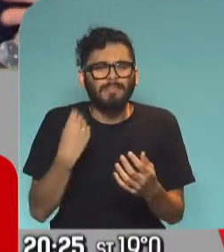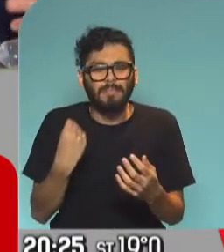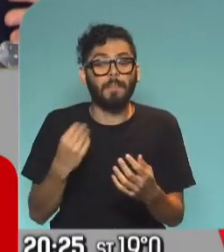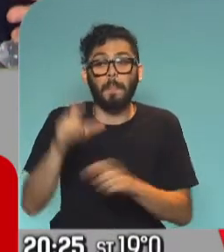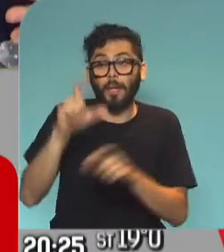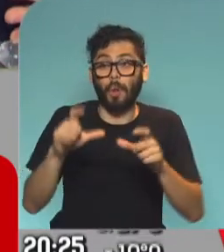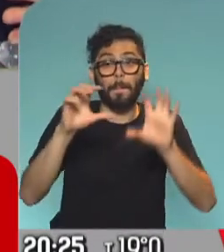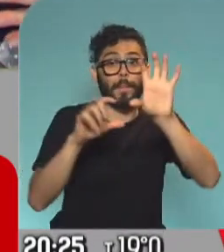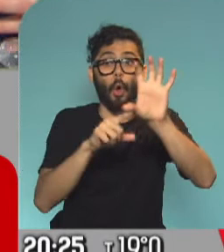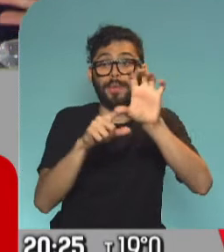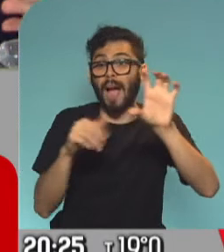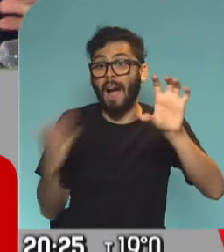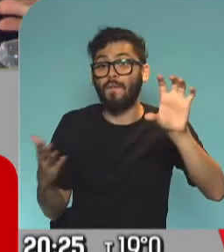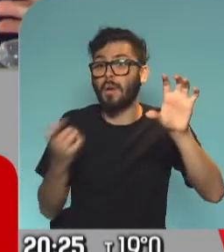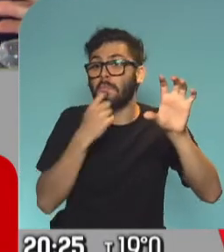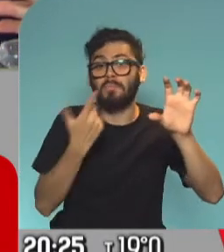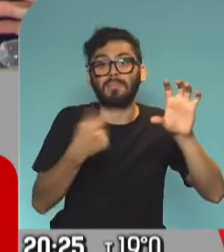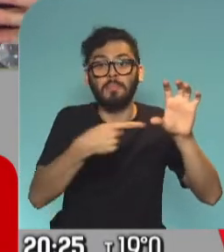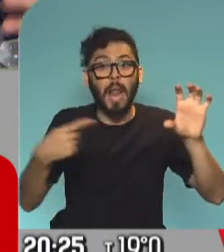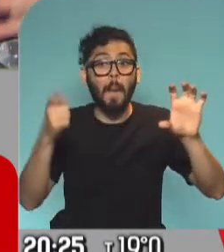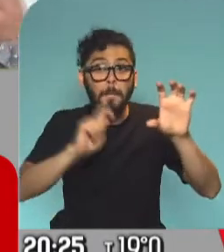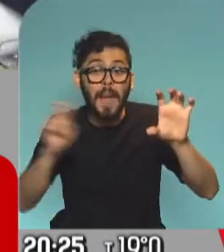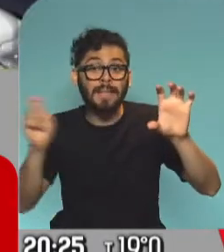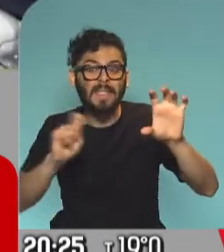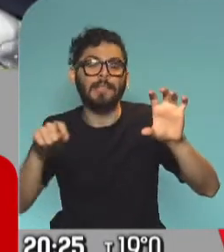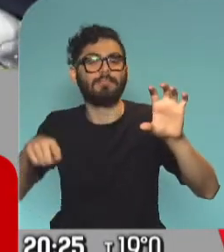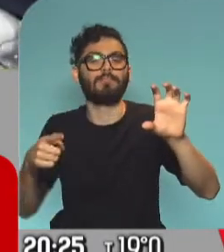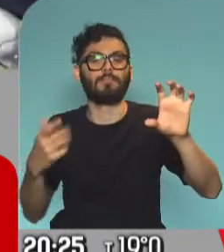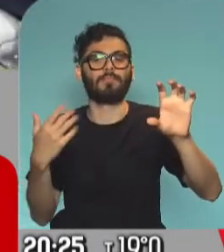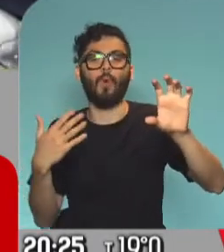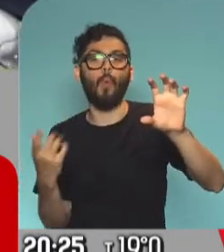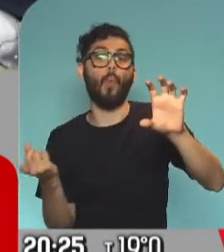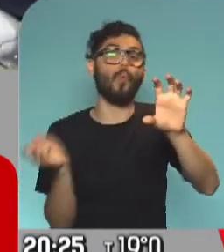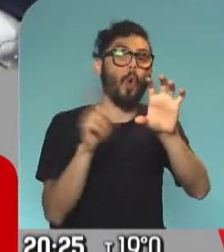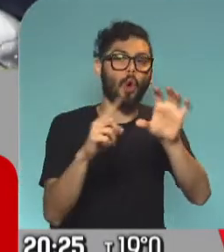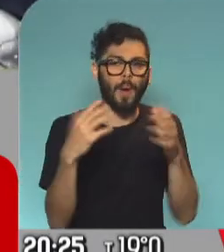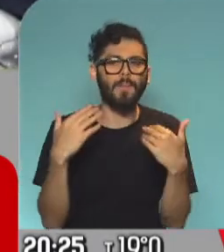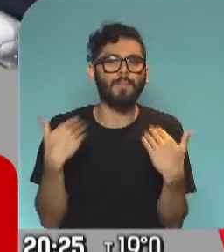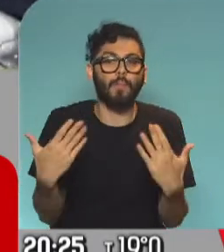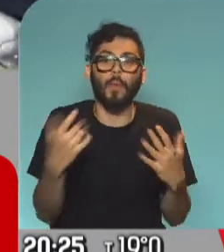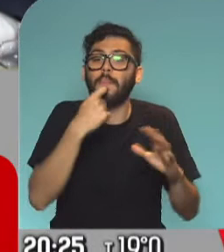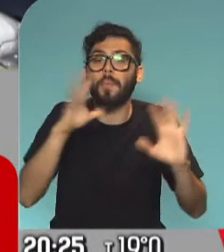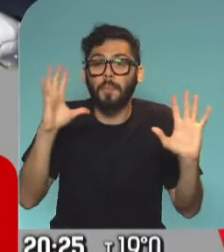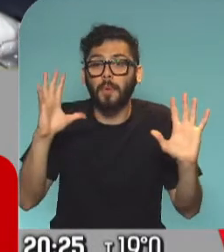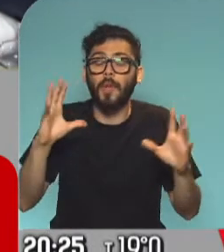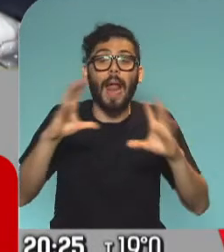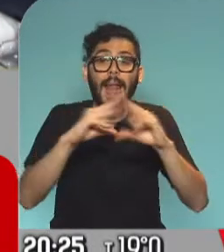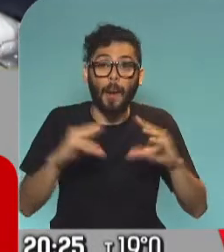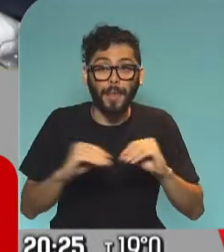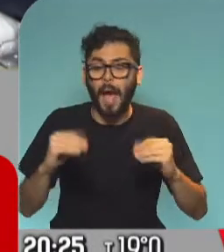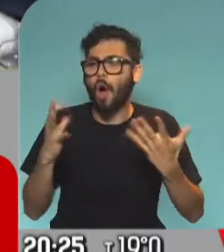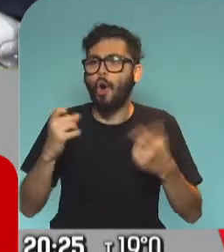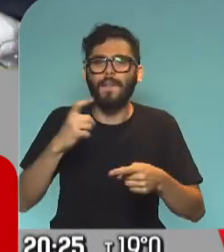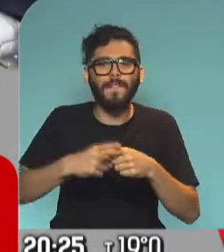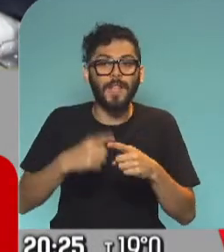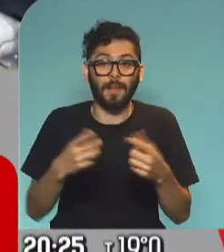de la provincia, en algunos casos por semanas o meses, van a poder volver a la provincia, por ejemplo, a pasar las fiestas navideñas y de fin